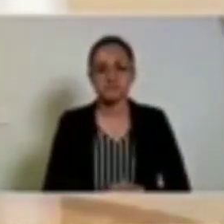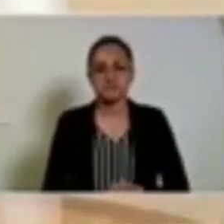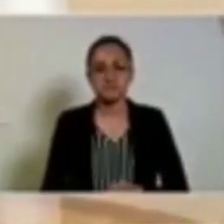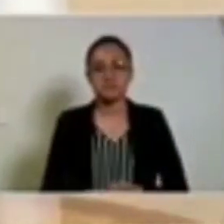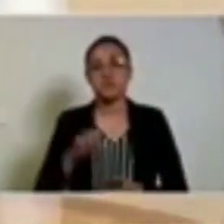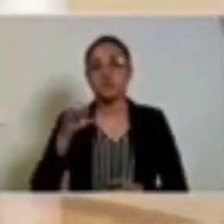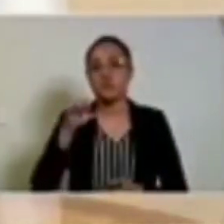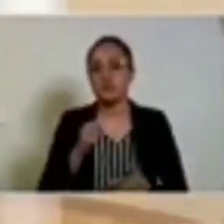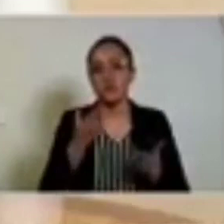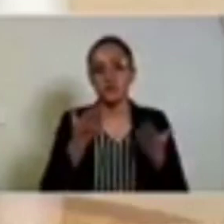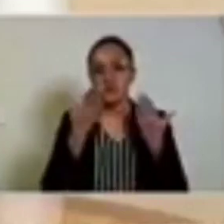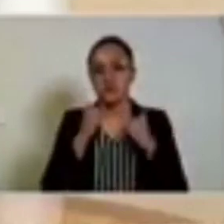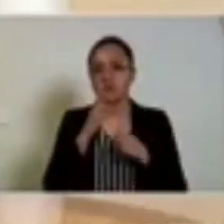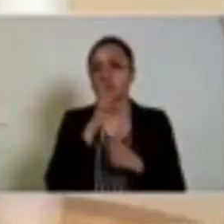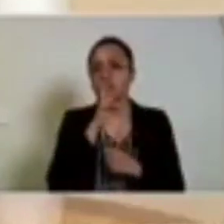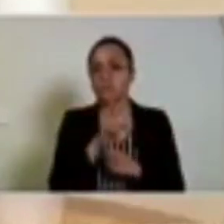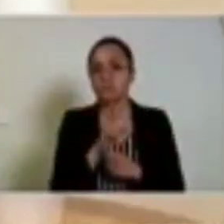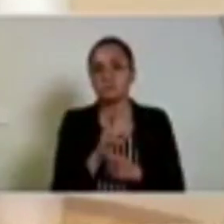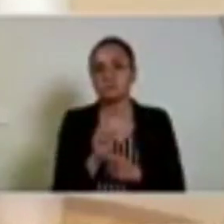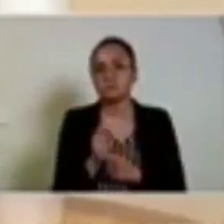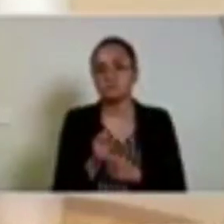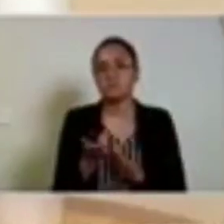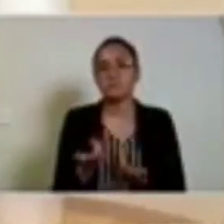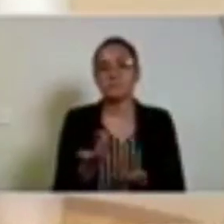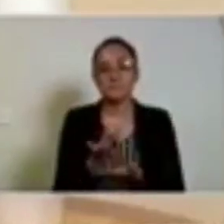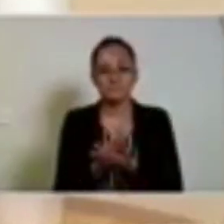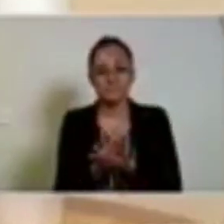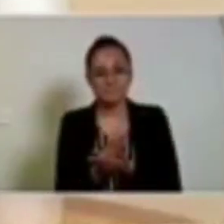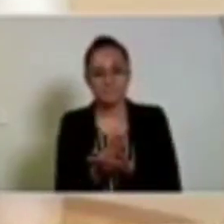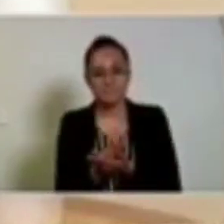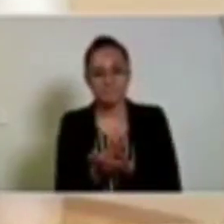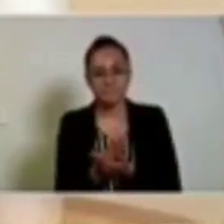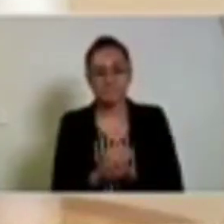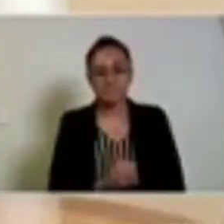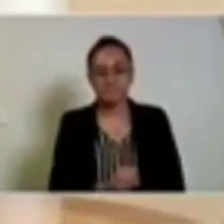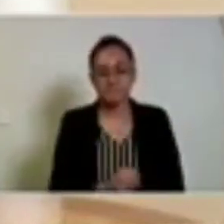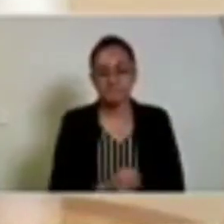Hoy todavía no tenemos la respuesta que esperábamos,